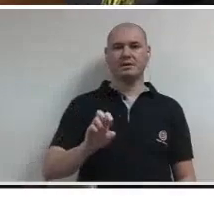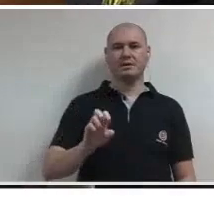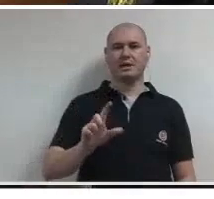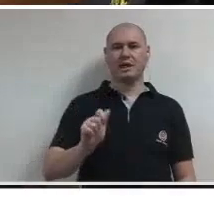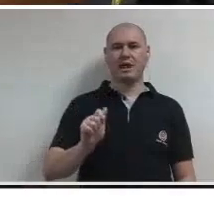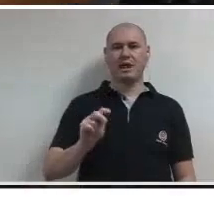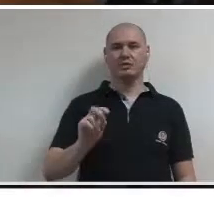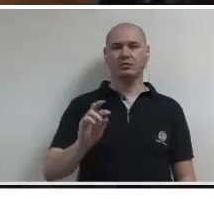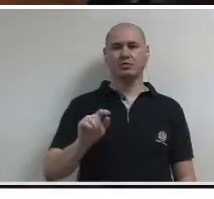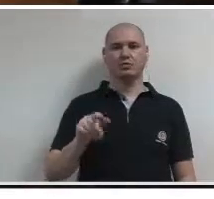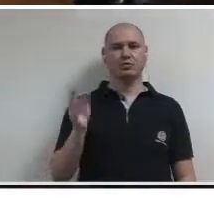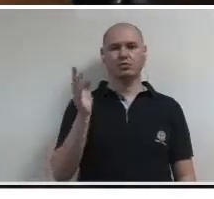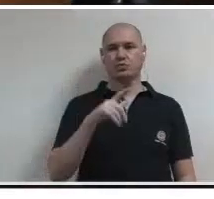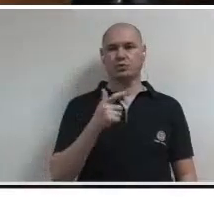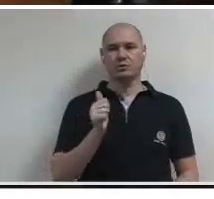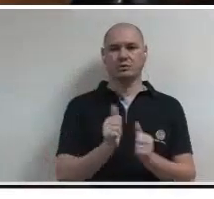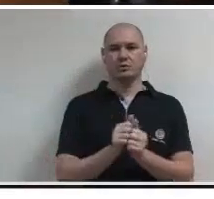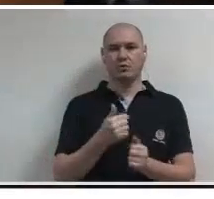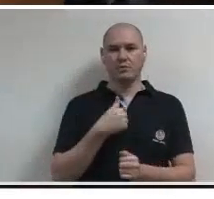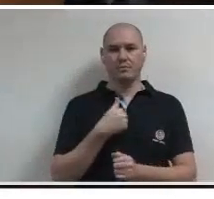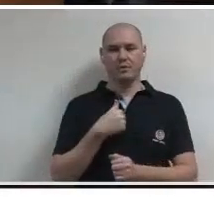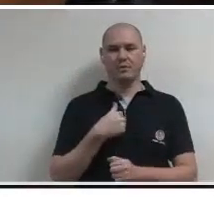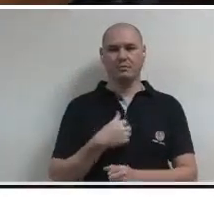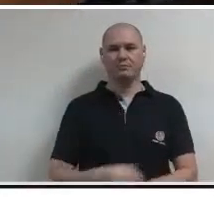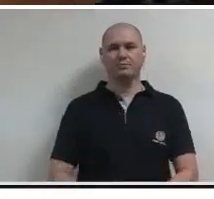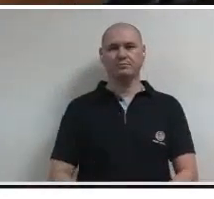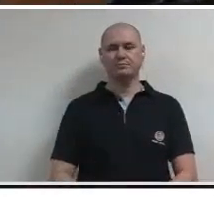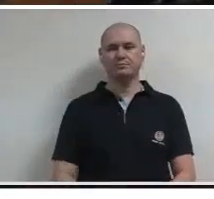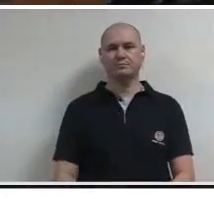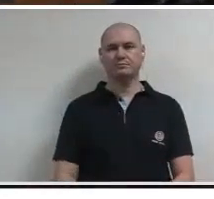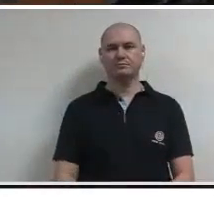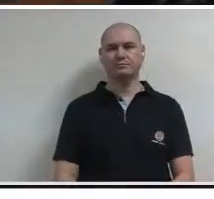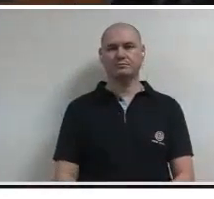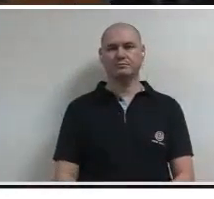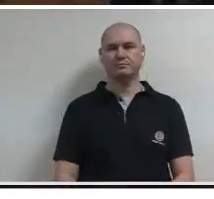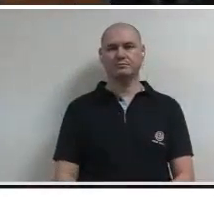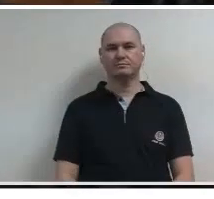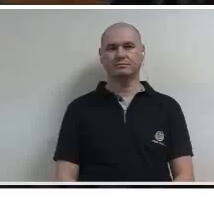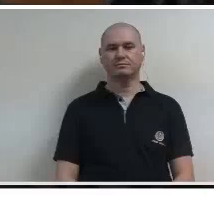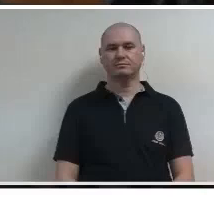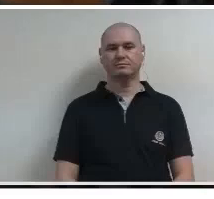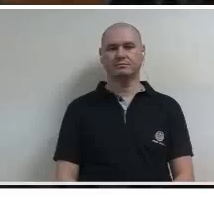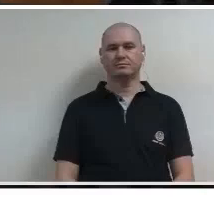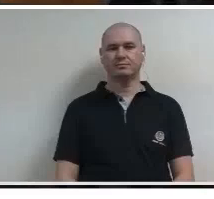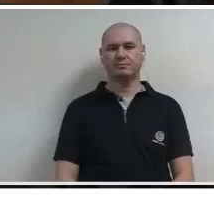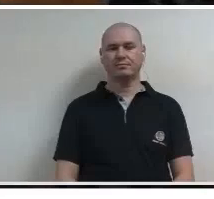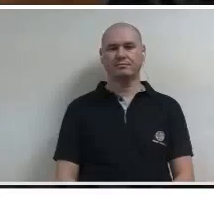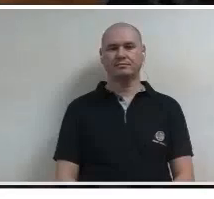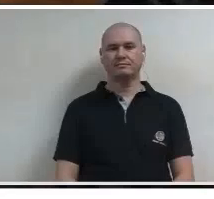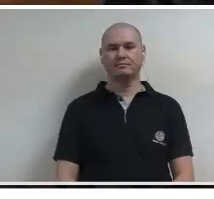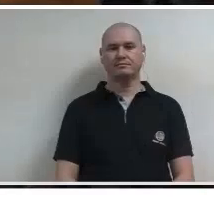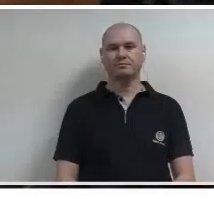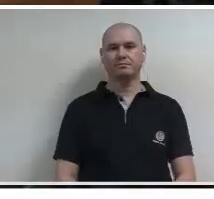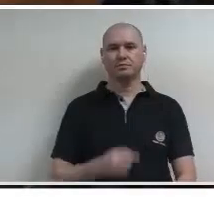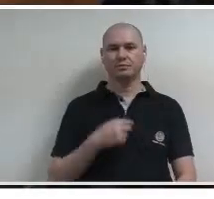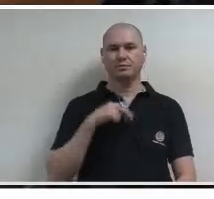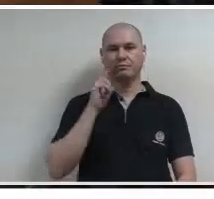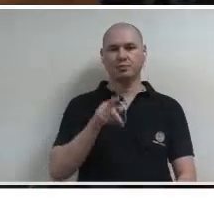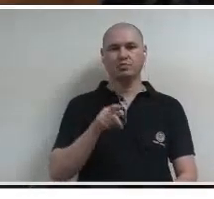UPI coche relator o en Corte Suprema de Justicia pe no hay no hay ni sendide curi UPI va a muestra